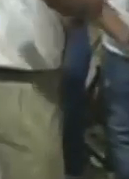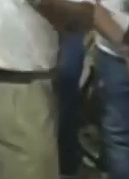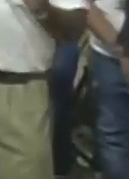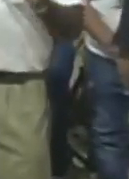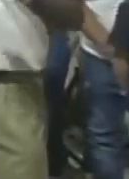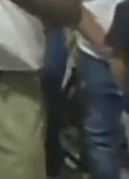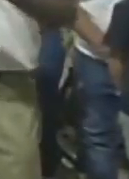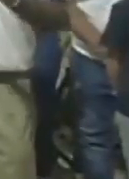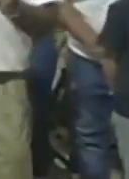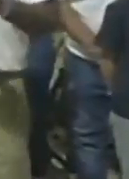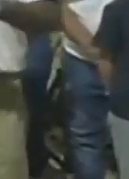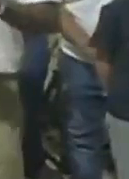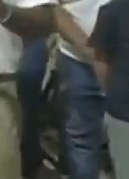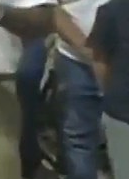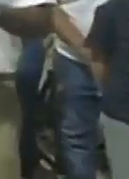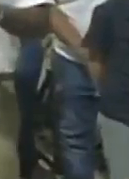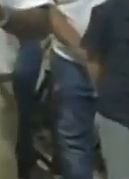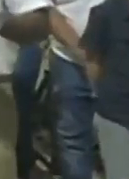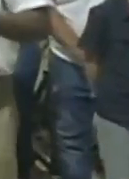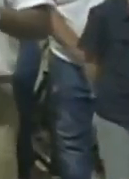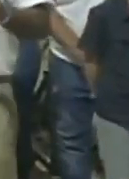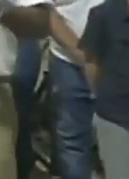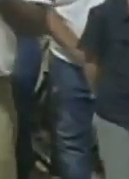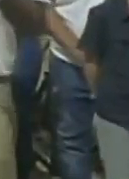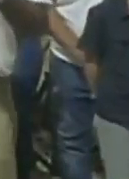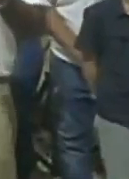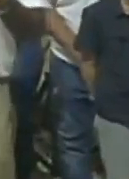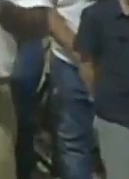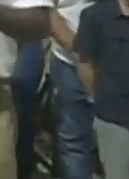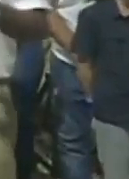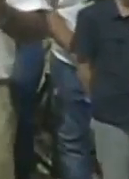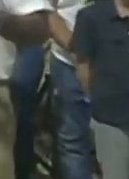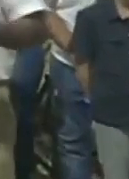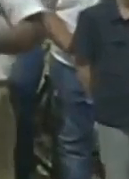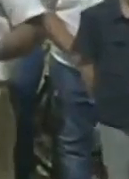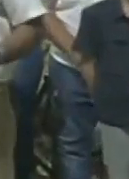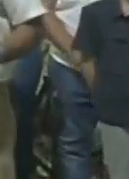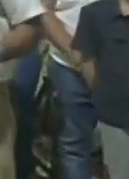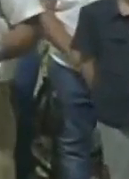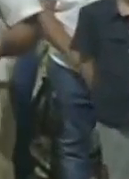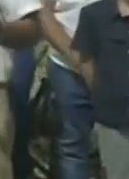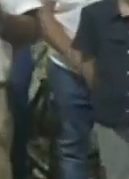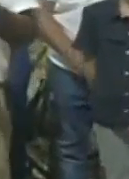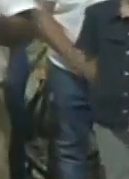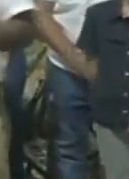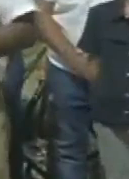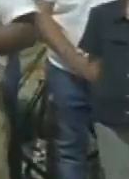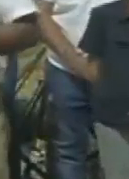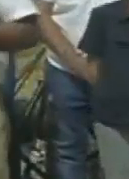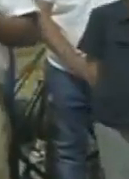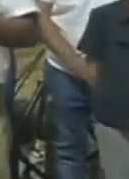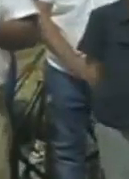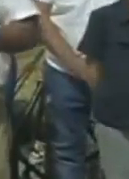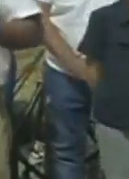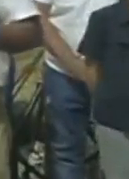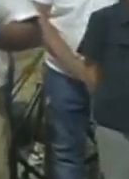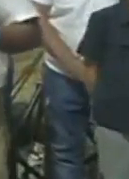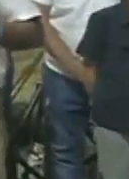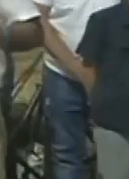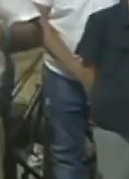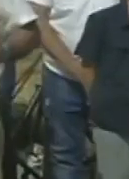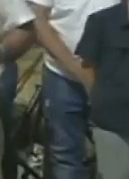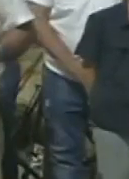no tiene mucho nutriente y se utiliza solamente para darle un poquito de dulzor al alimento, tiene un costo por